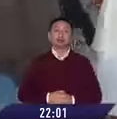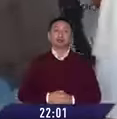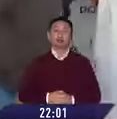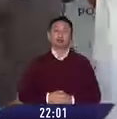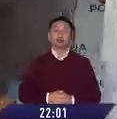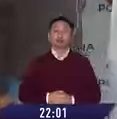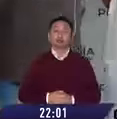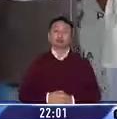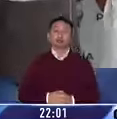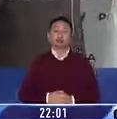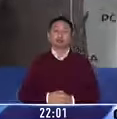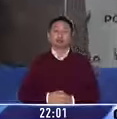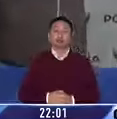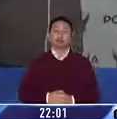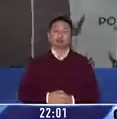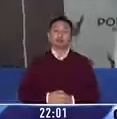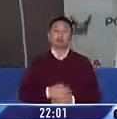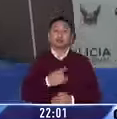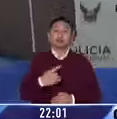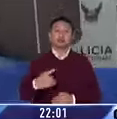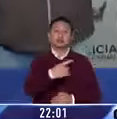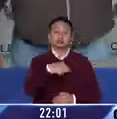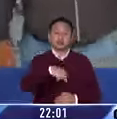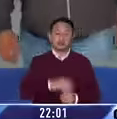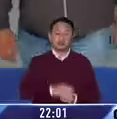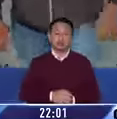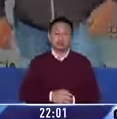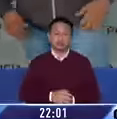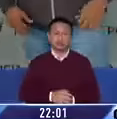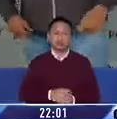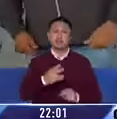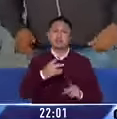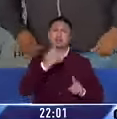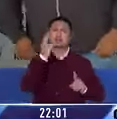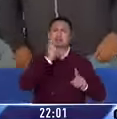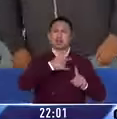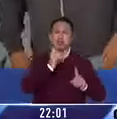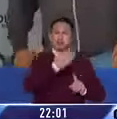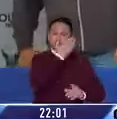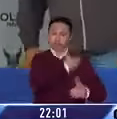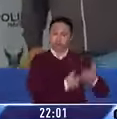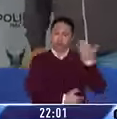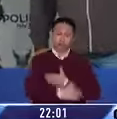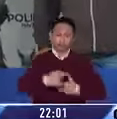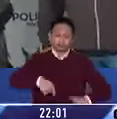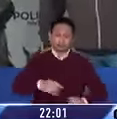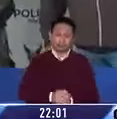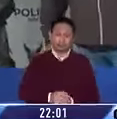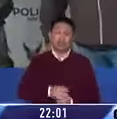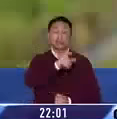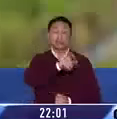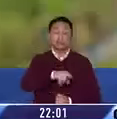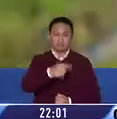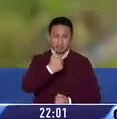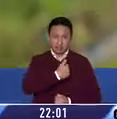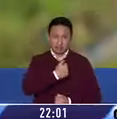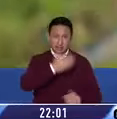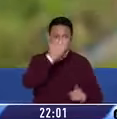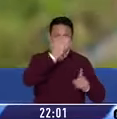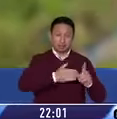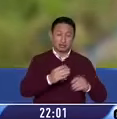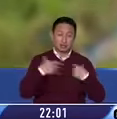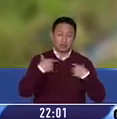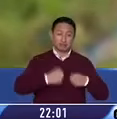crueldad sádica, también era conocido como el descuartizador. Sería el responsable de desmembrar a sus víctimas y botar